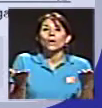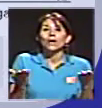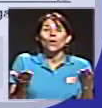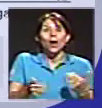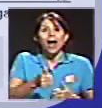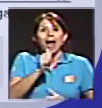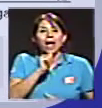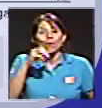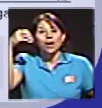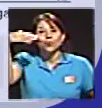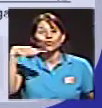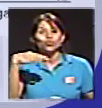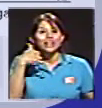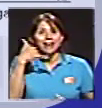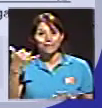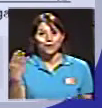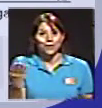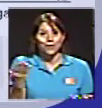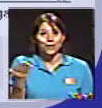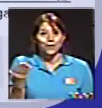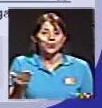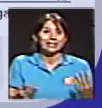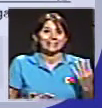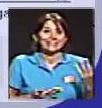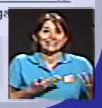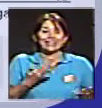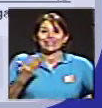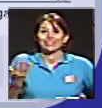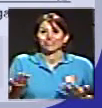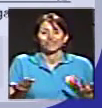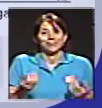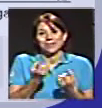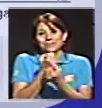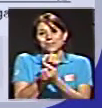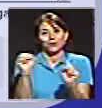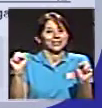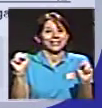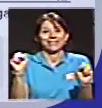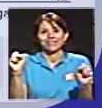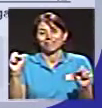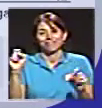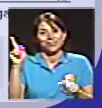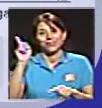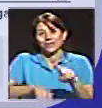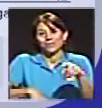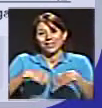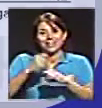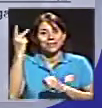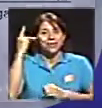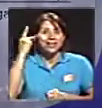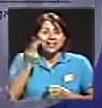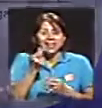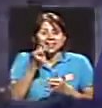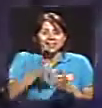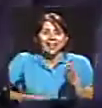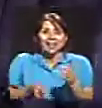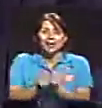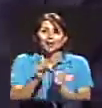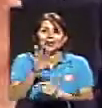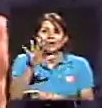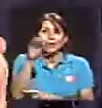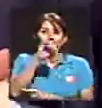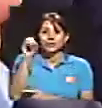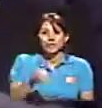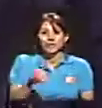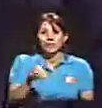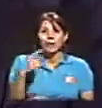los gastos de la casa. Claramente es imposible hacer política fiscal con ese 5%, porque en el contexto